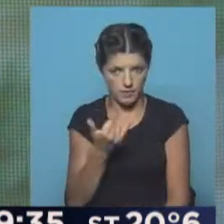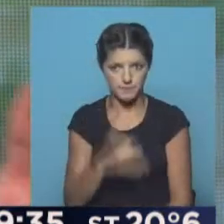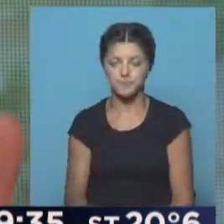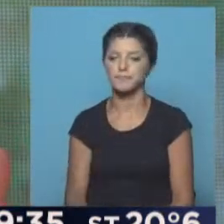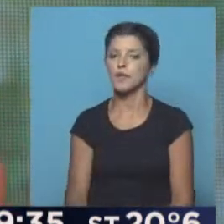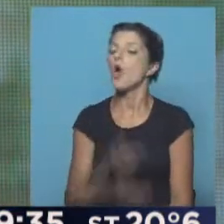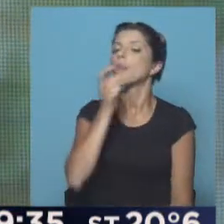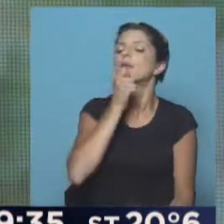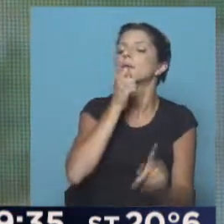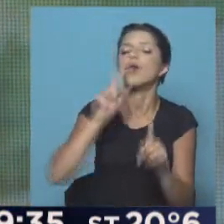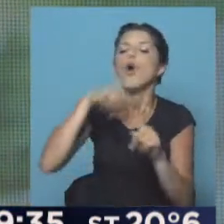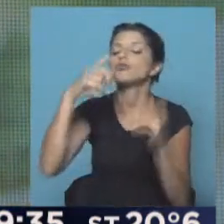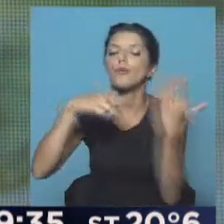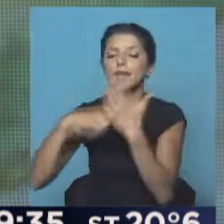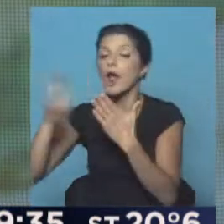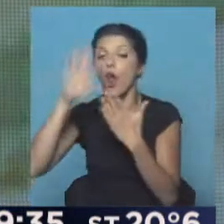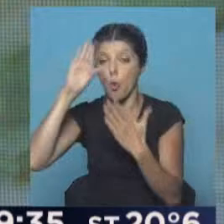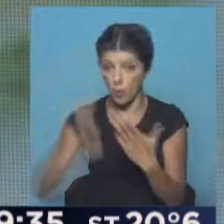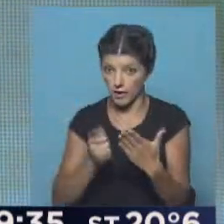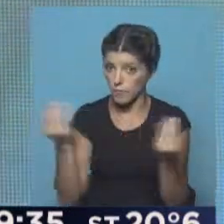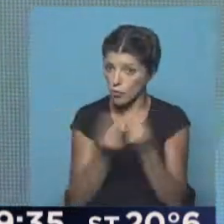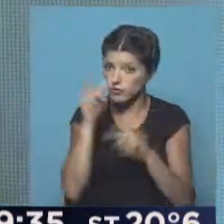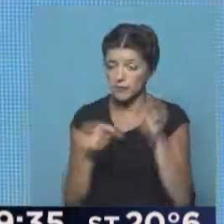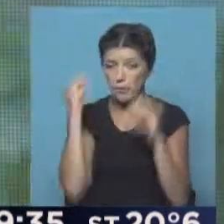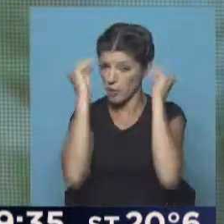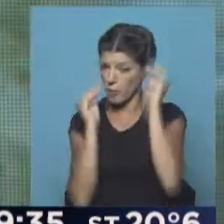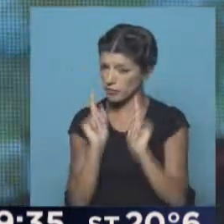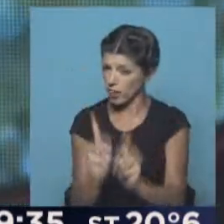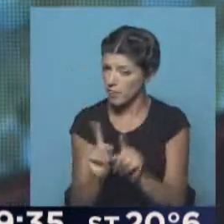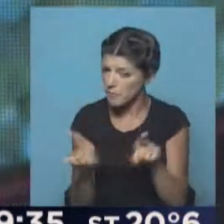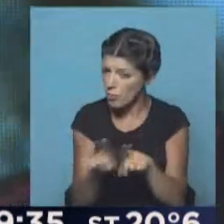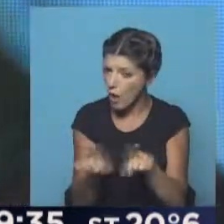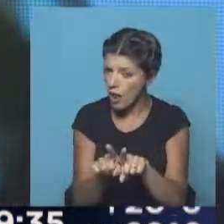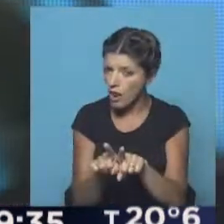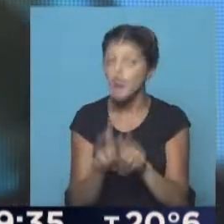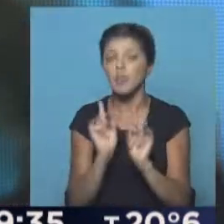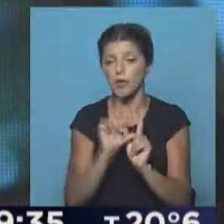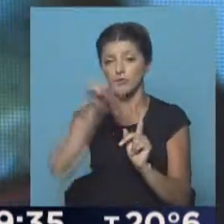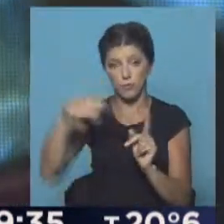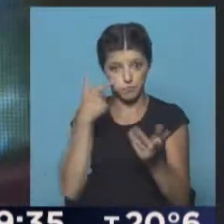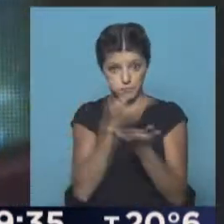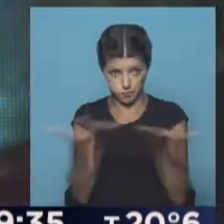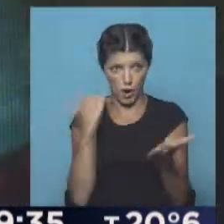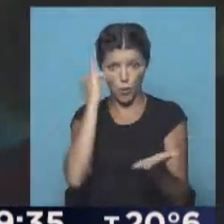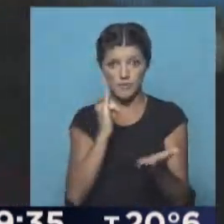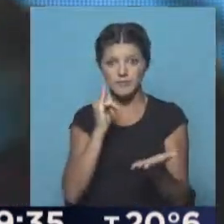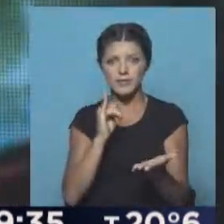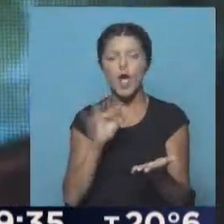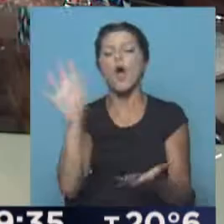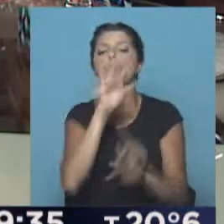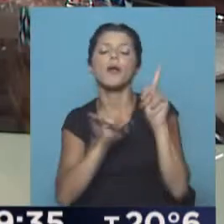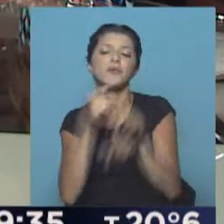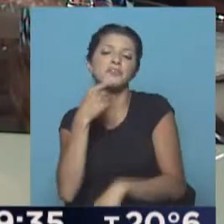otros fiscales, entre jueces, ¿hay mucha gente con esta misma preocupación y que en todo caso lo hace público como usted, fiscal, o lo ven como un